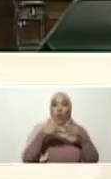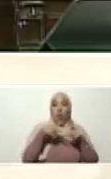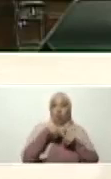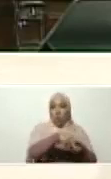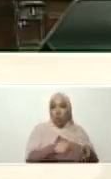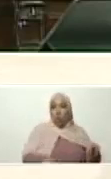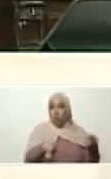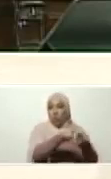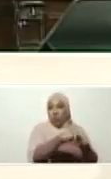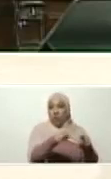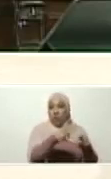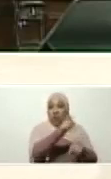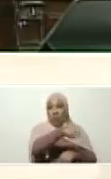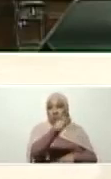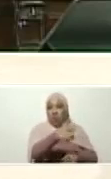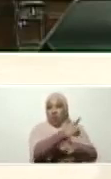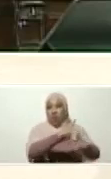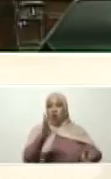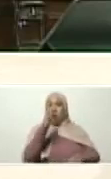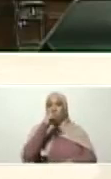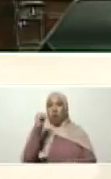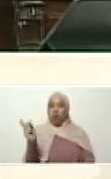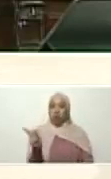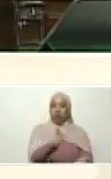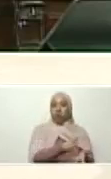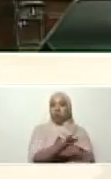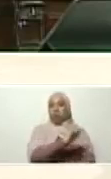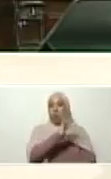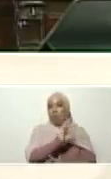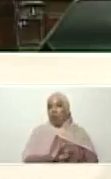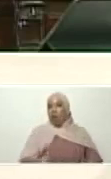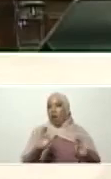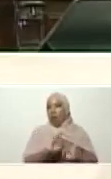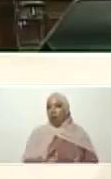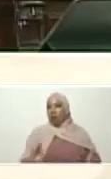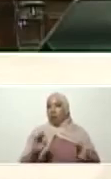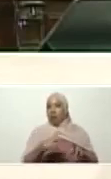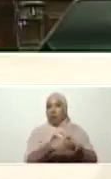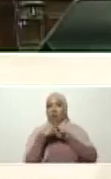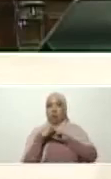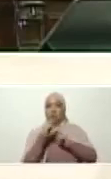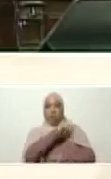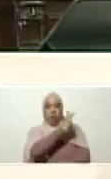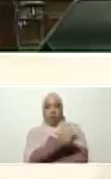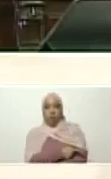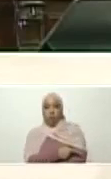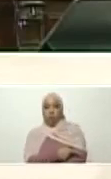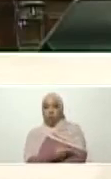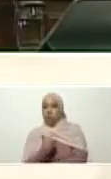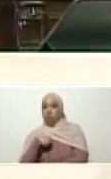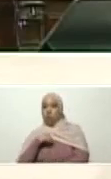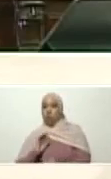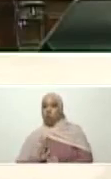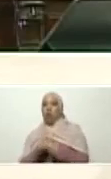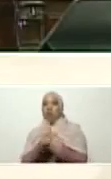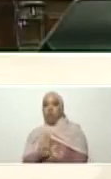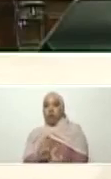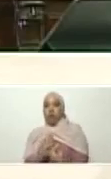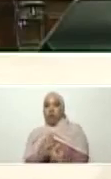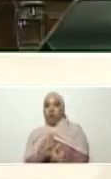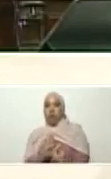democracia representativa, donde engañan al pueblo y le dicen, entrégame tu poder, yo te represento,